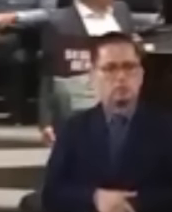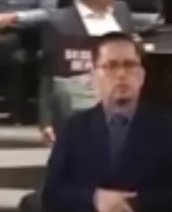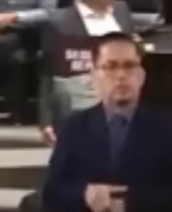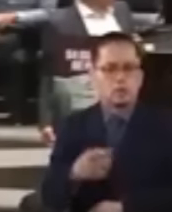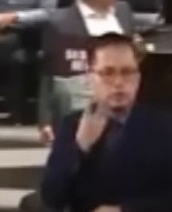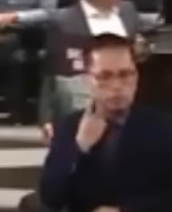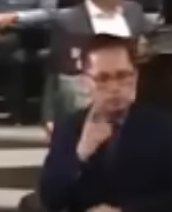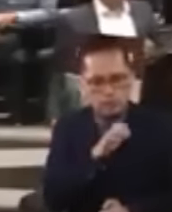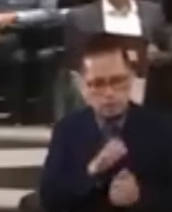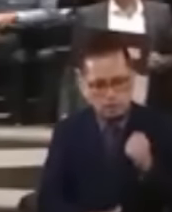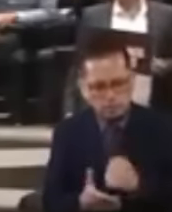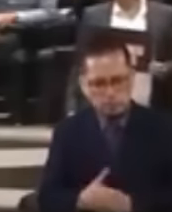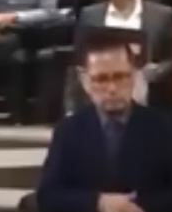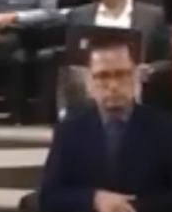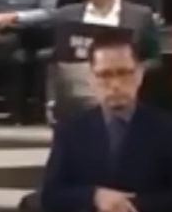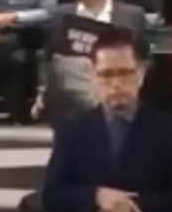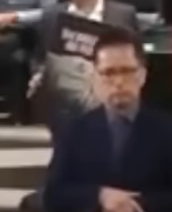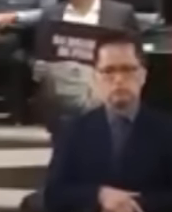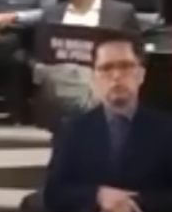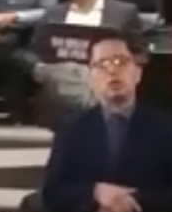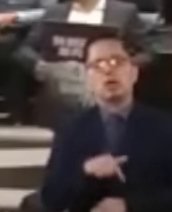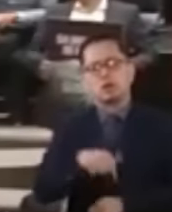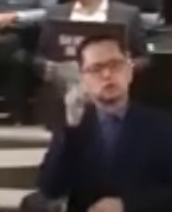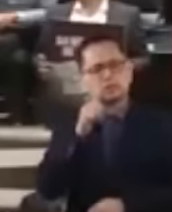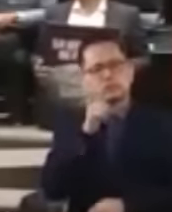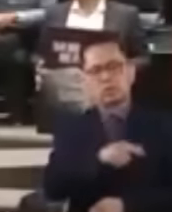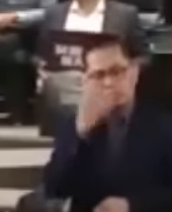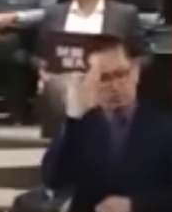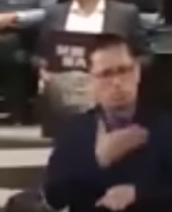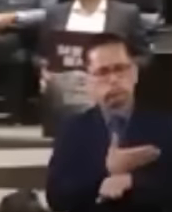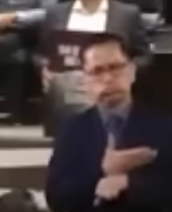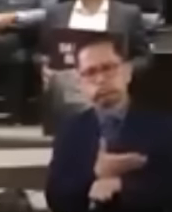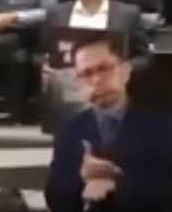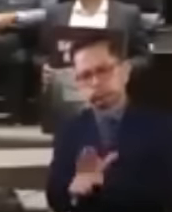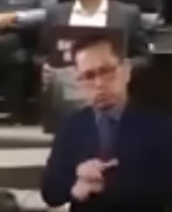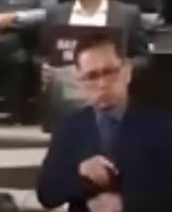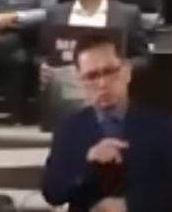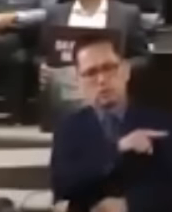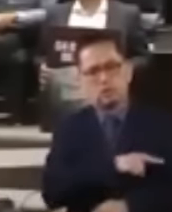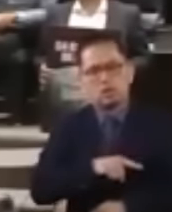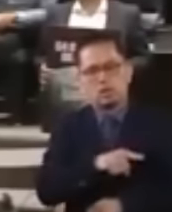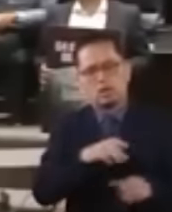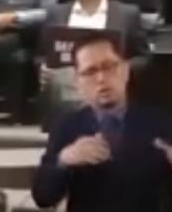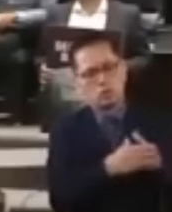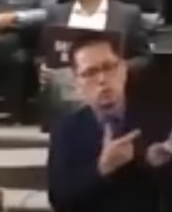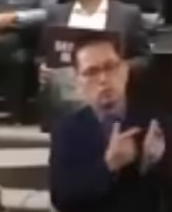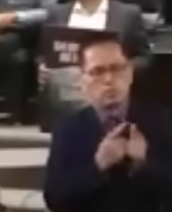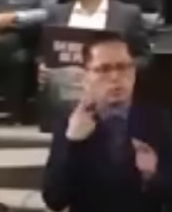un mensaje y aquí se pasan el tiempo por el arco del triunfo las y los legisladores del